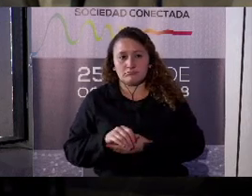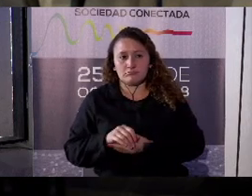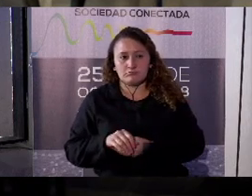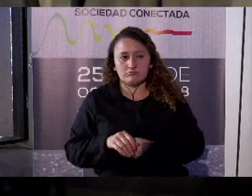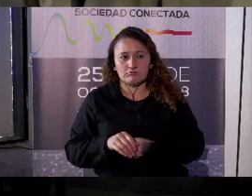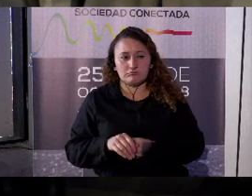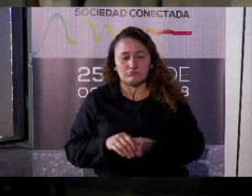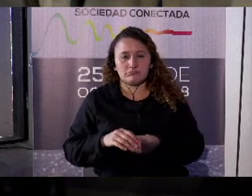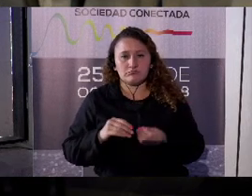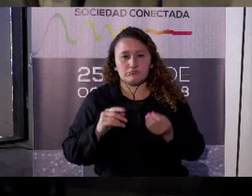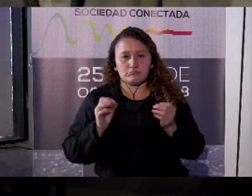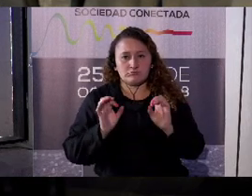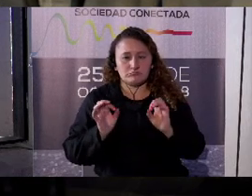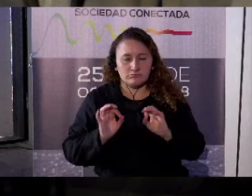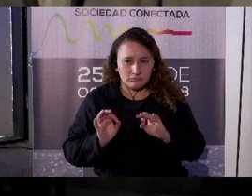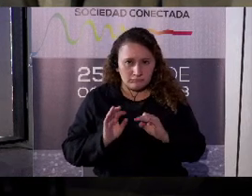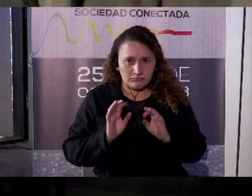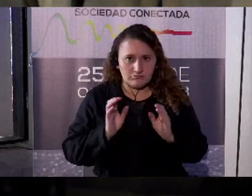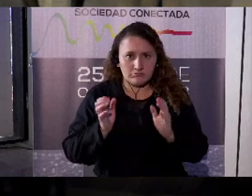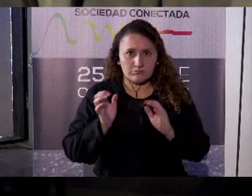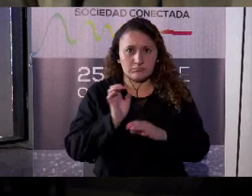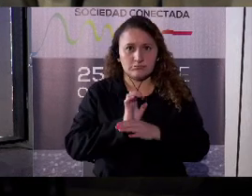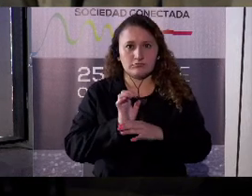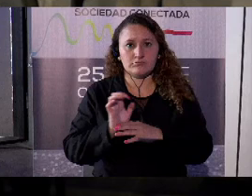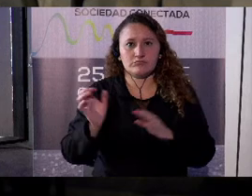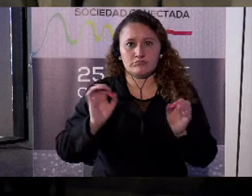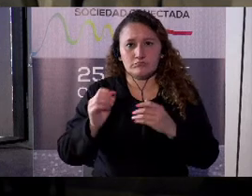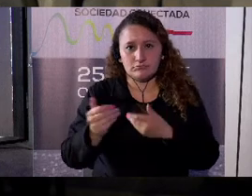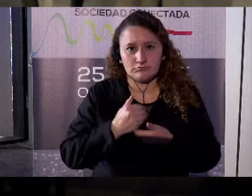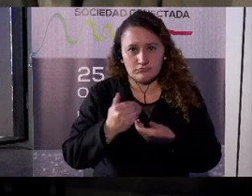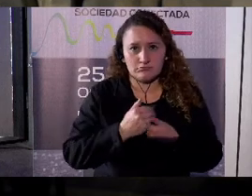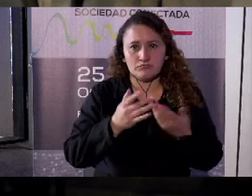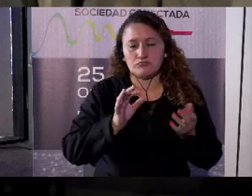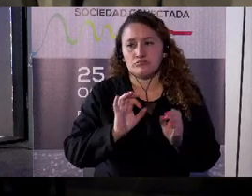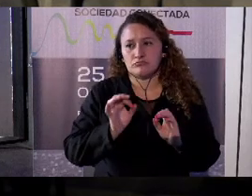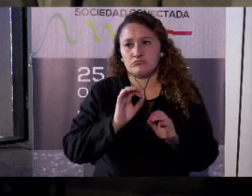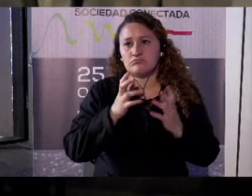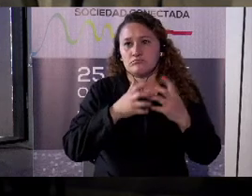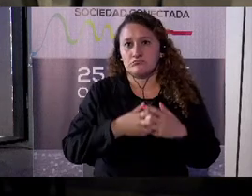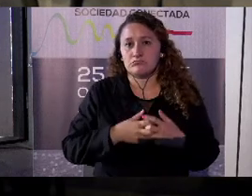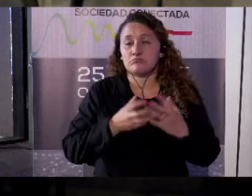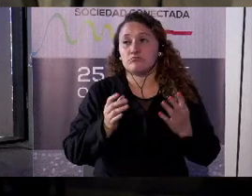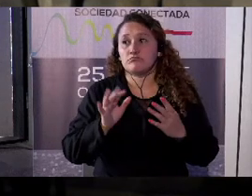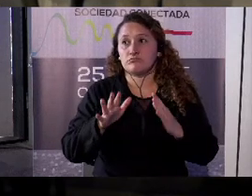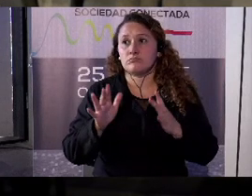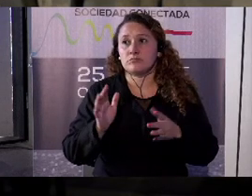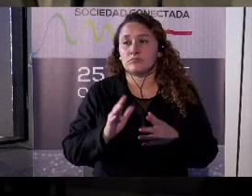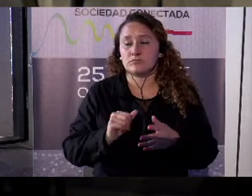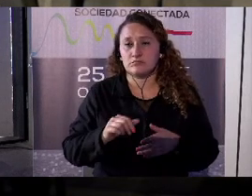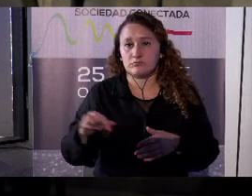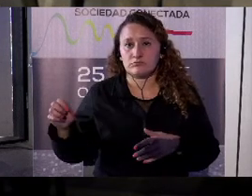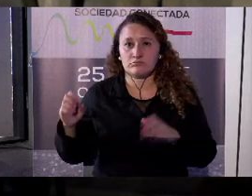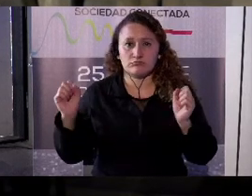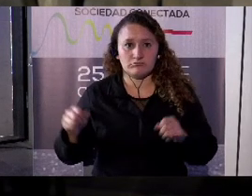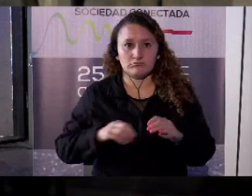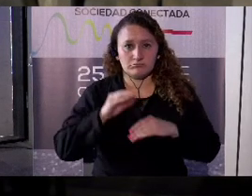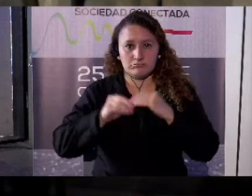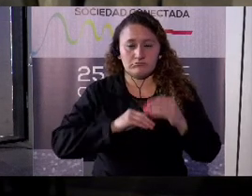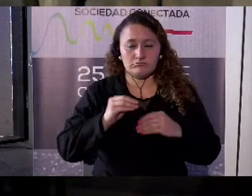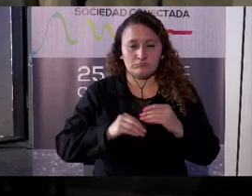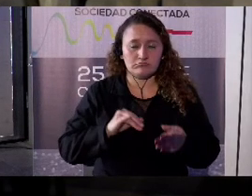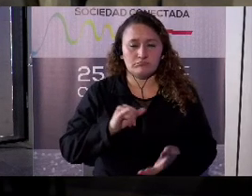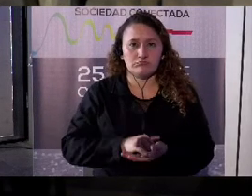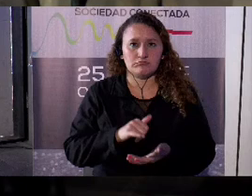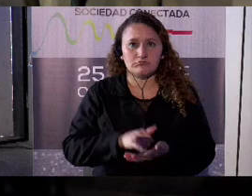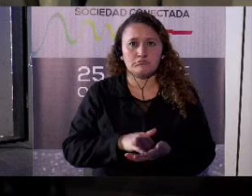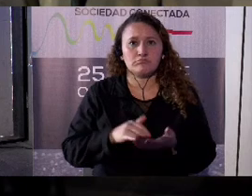aplicaciones o clientes pueden entrar participar desarrollar aplicaciones en en un ciclo